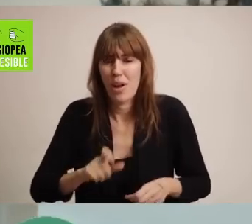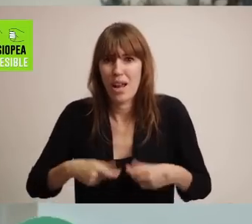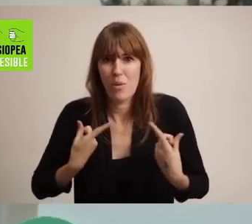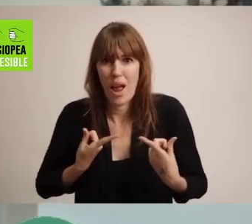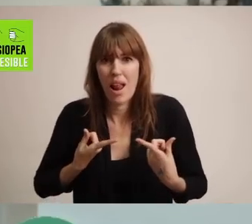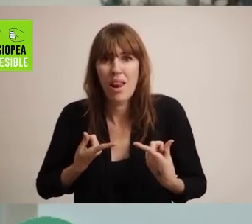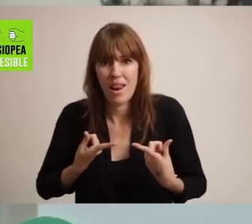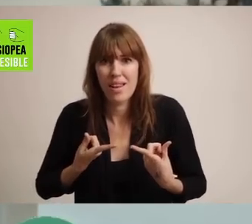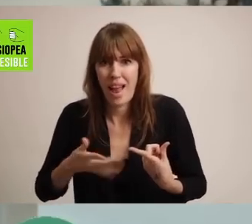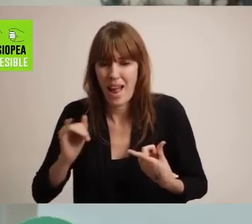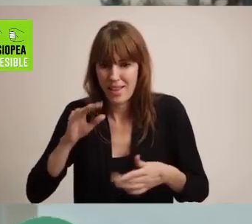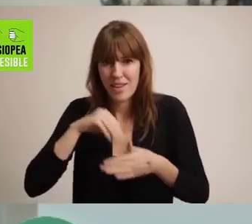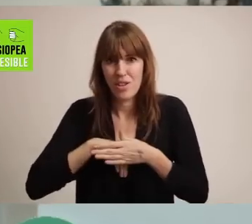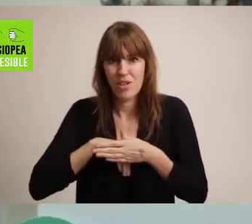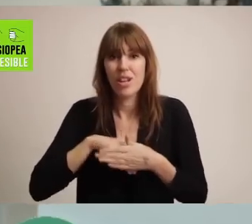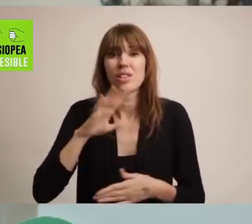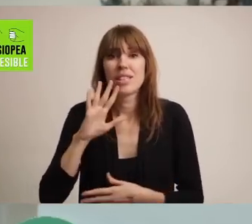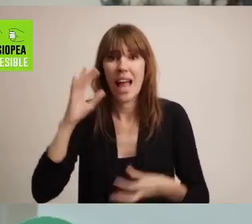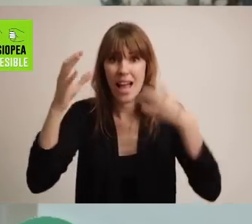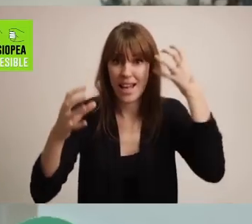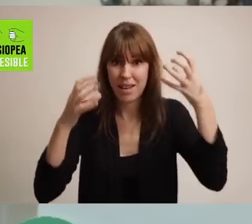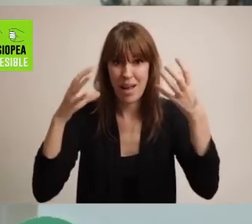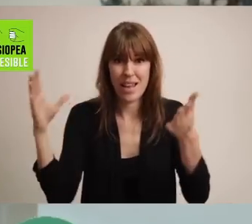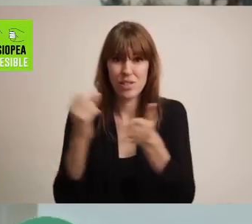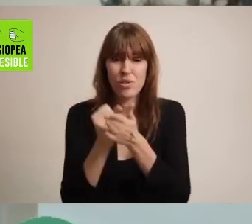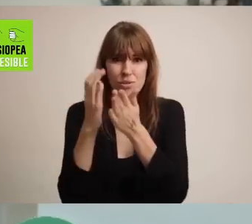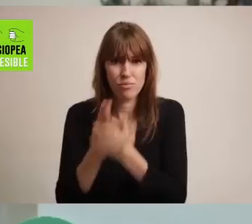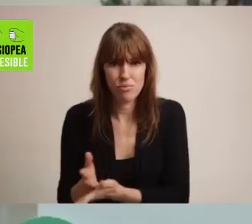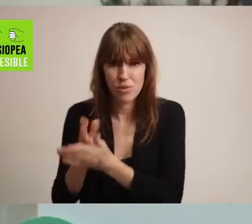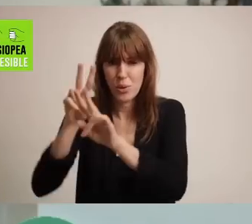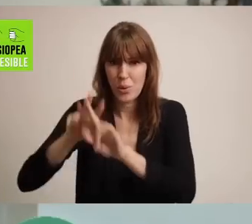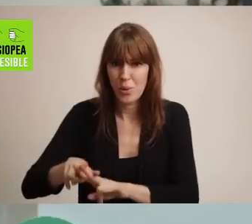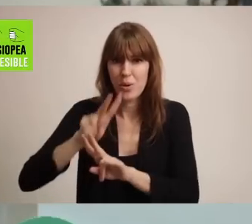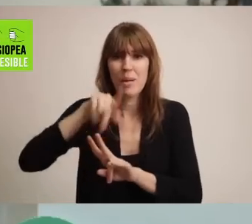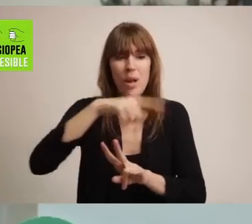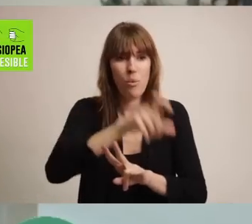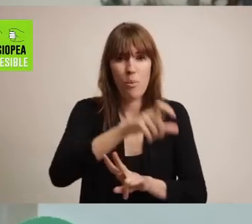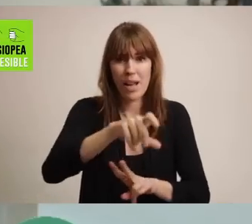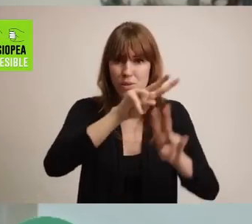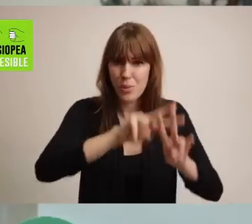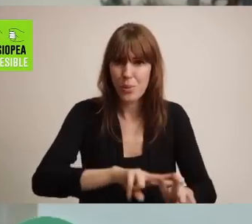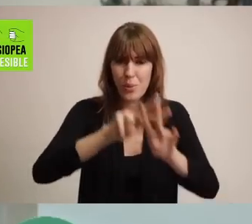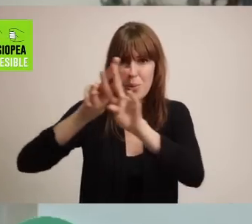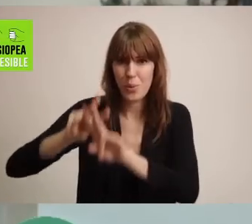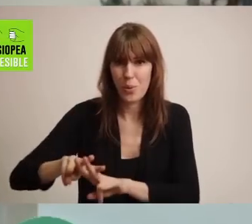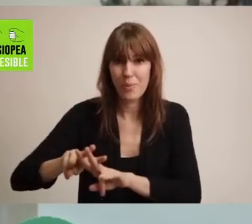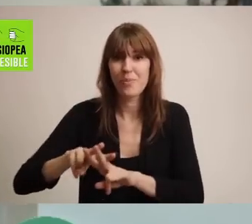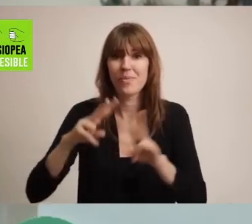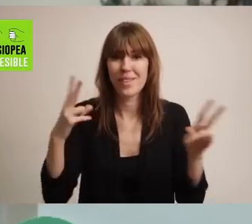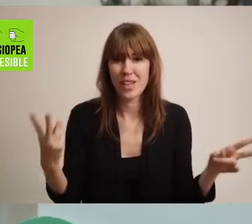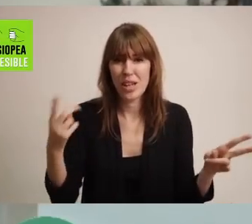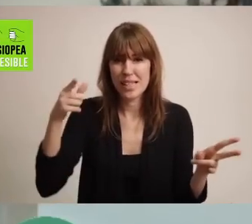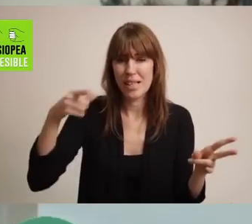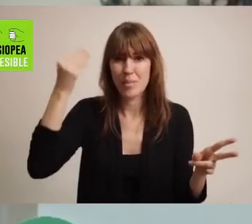a estudiar tanto los animales como también el trabajo con imanes y desarrolló lo que él llamó el magnetismo